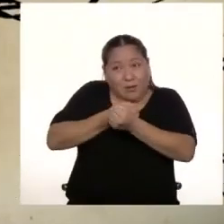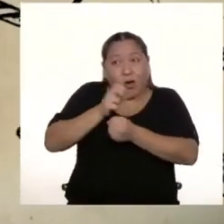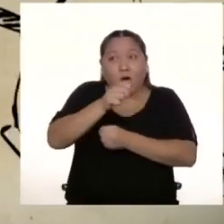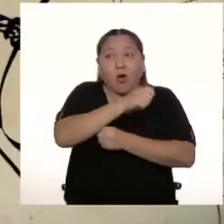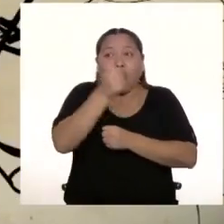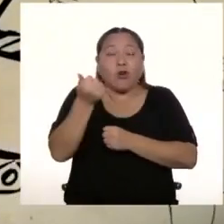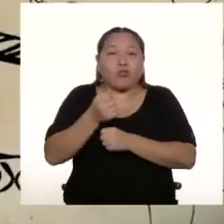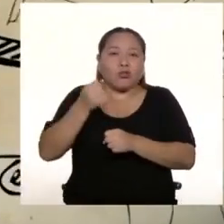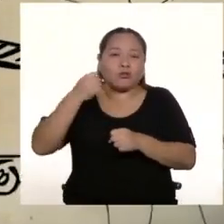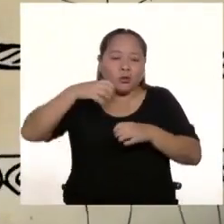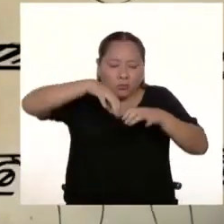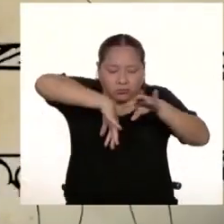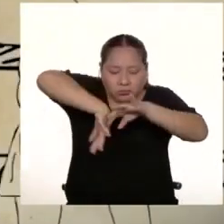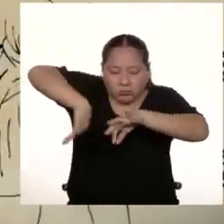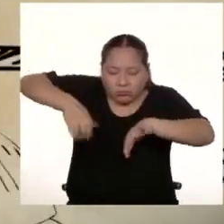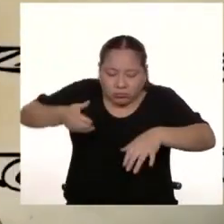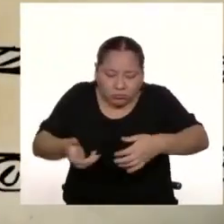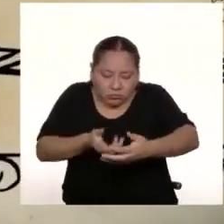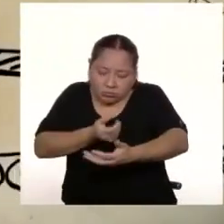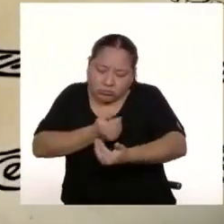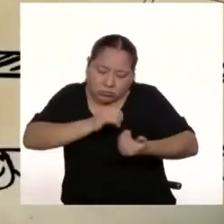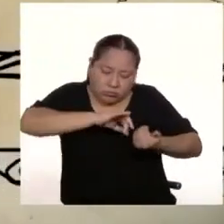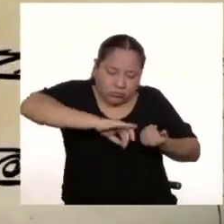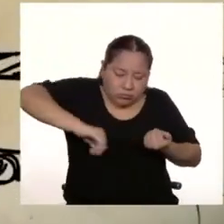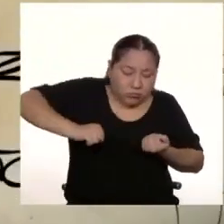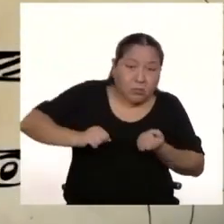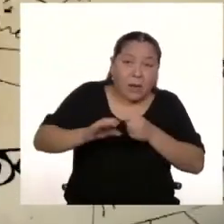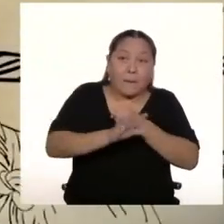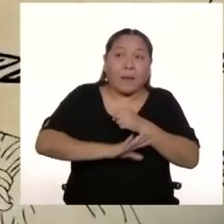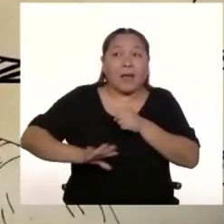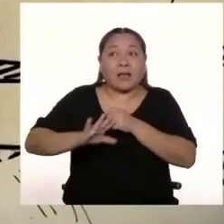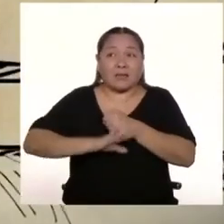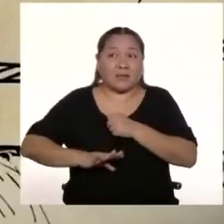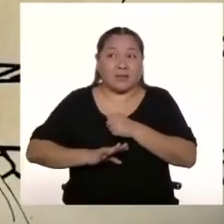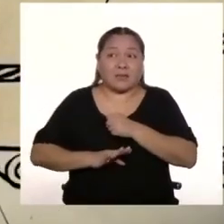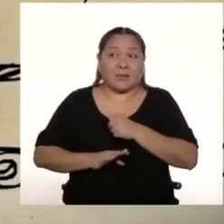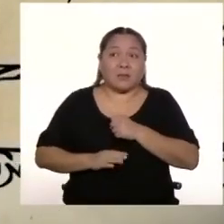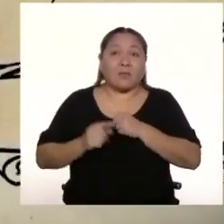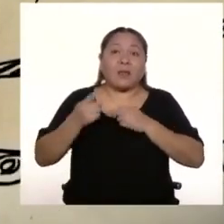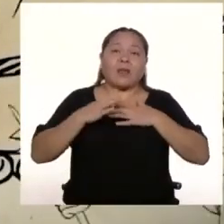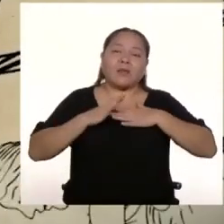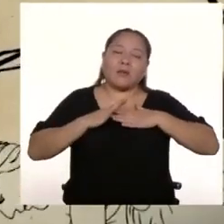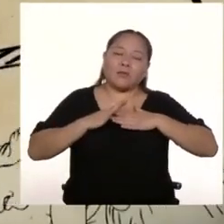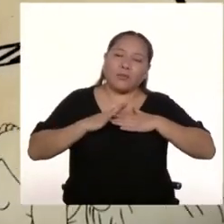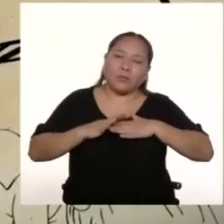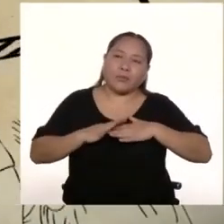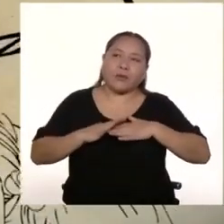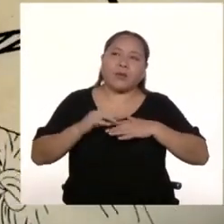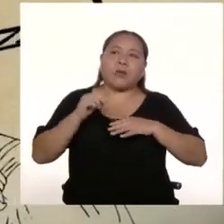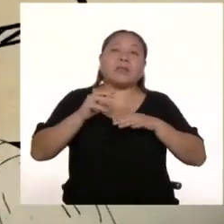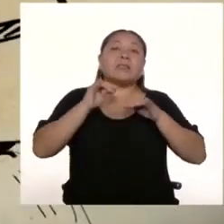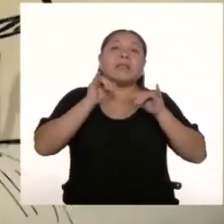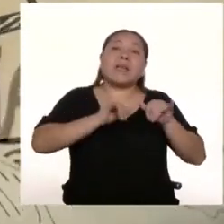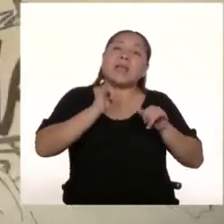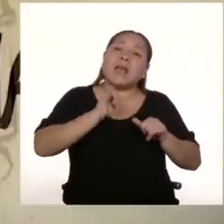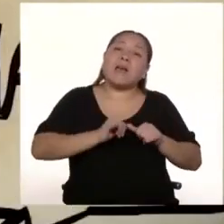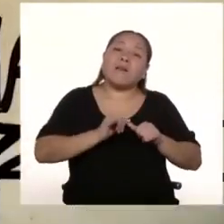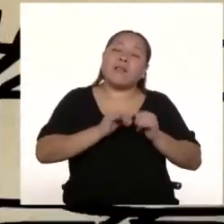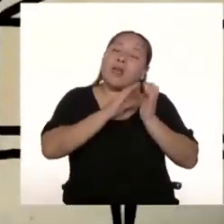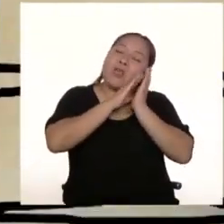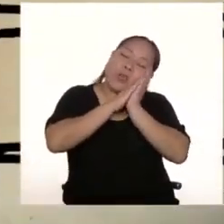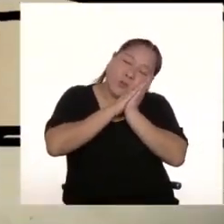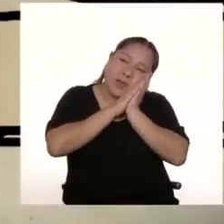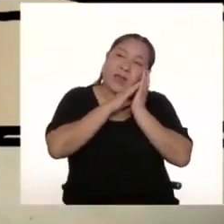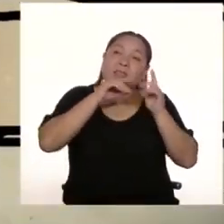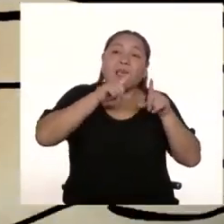estaban abriendo zanjas y haciendo las bases. Para estar más cómodos, hacían su alojamiento de acuerdo a su origen